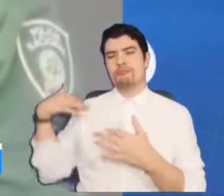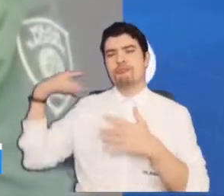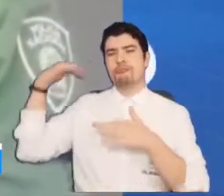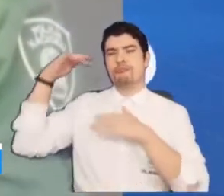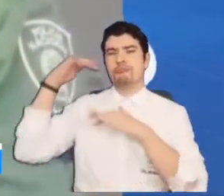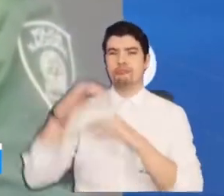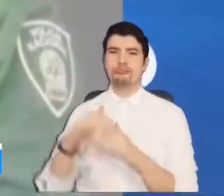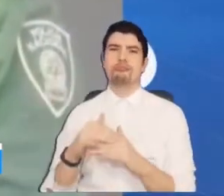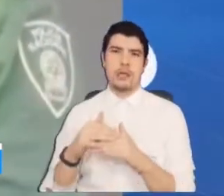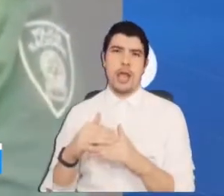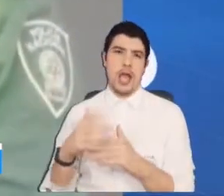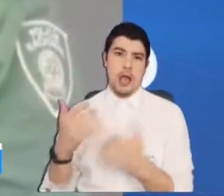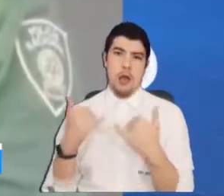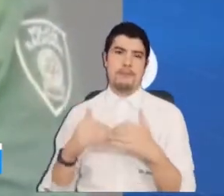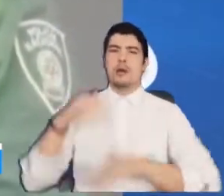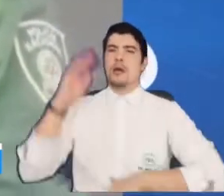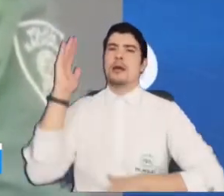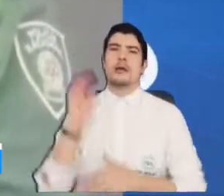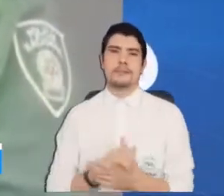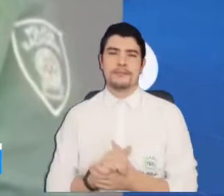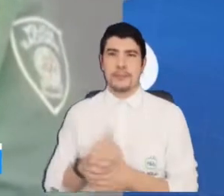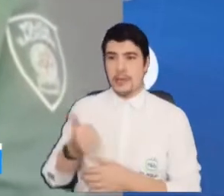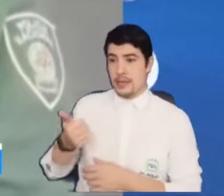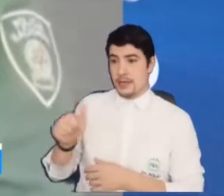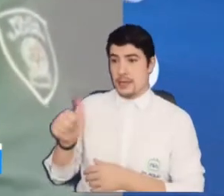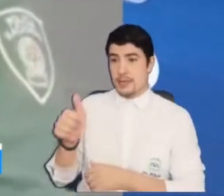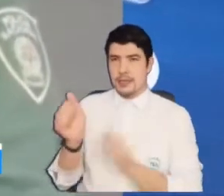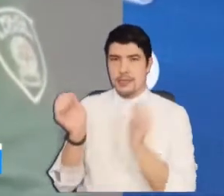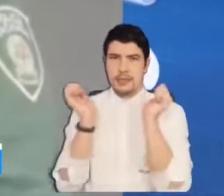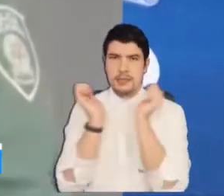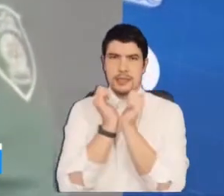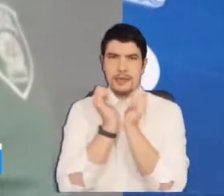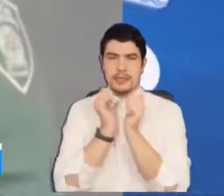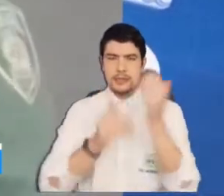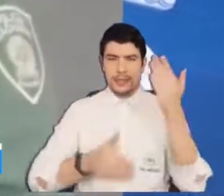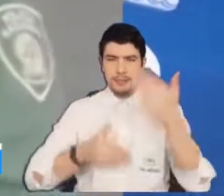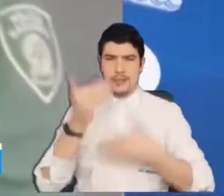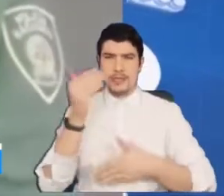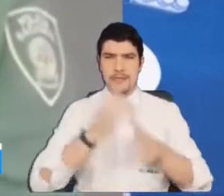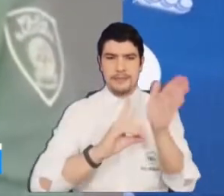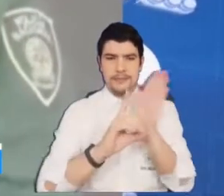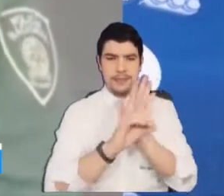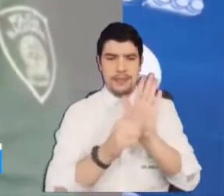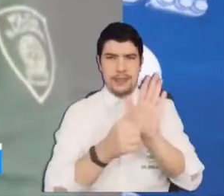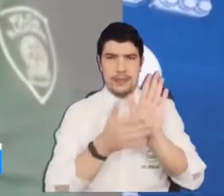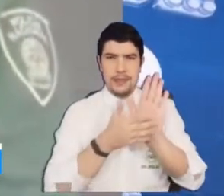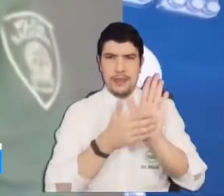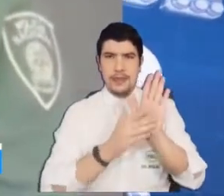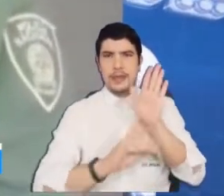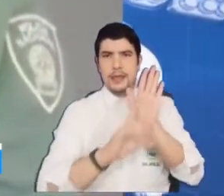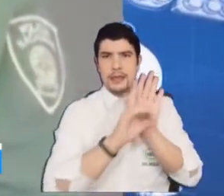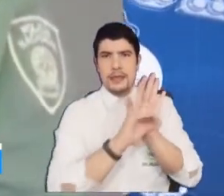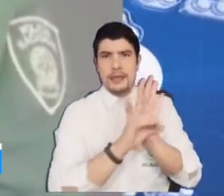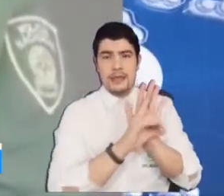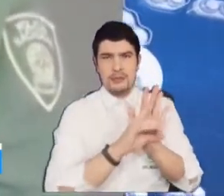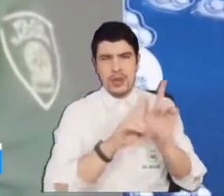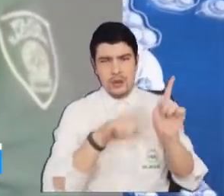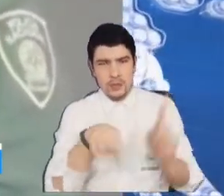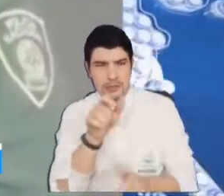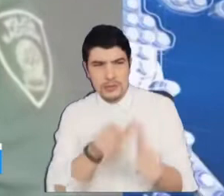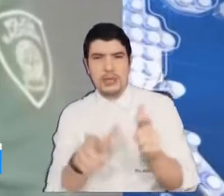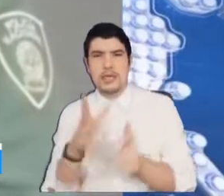de mayo, cuando empieza a funcionar el nuevo decreto a partir del 11, empieza a tener una nueva